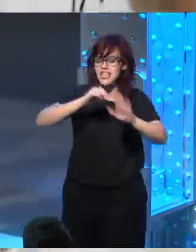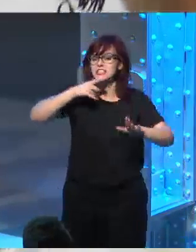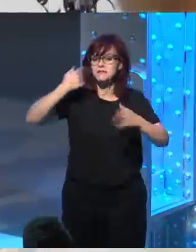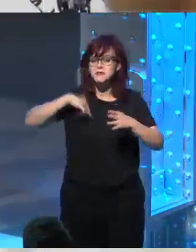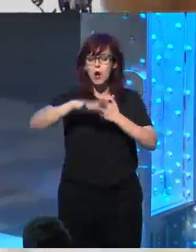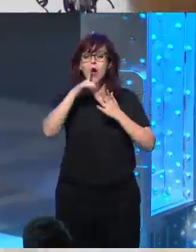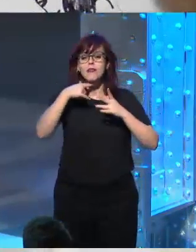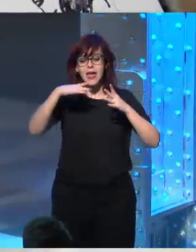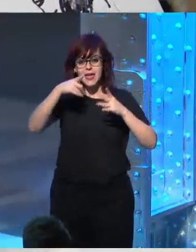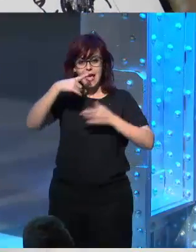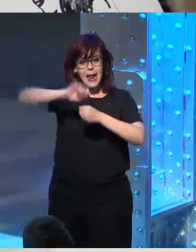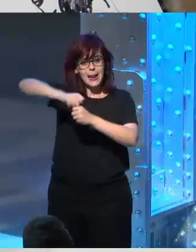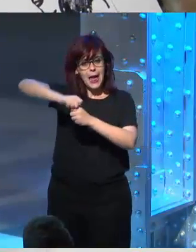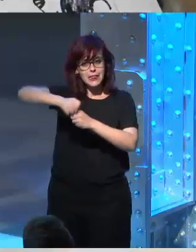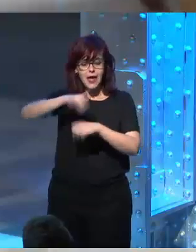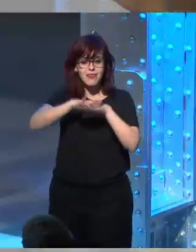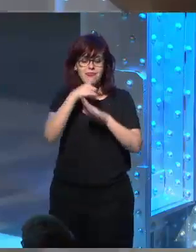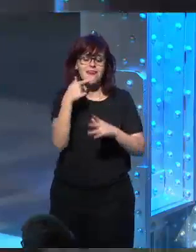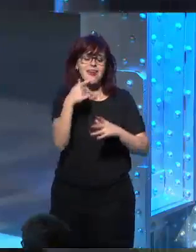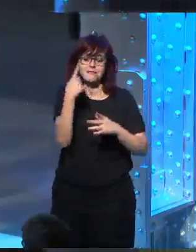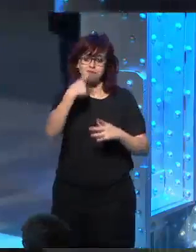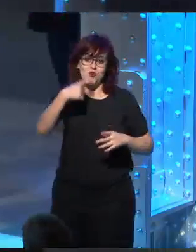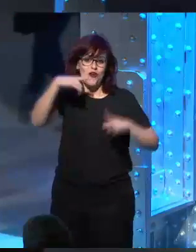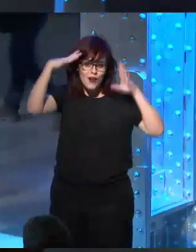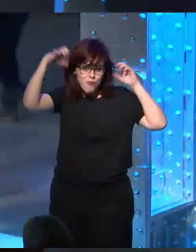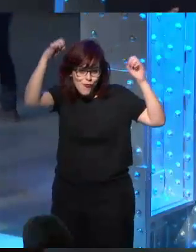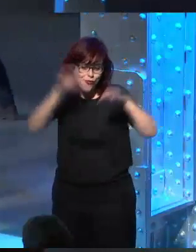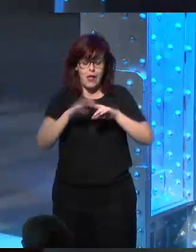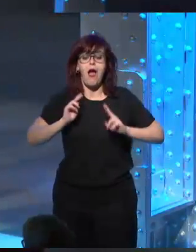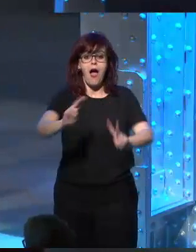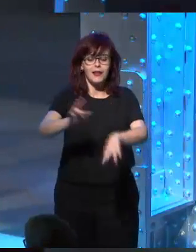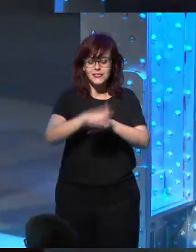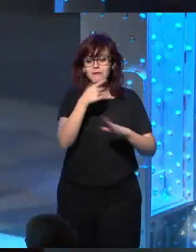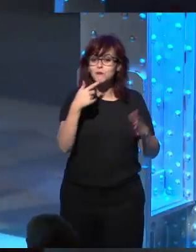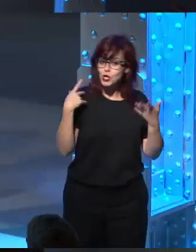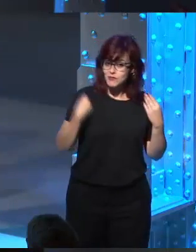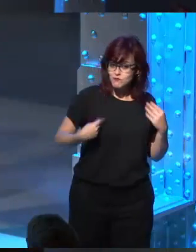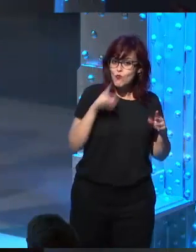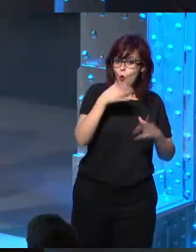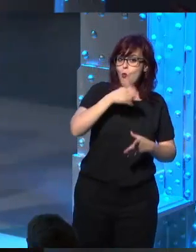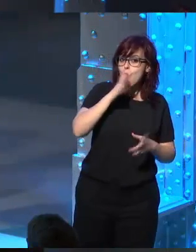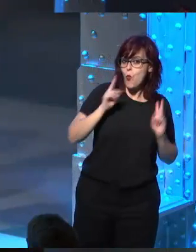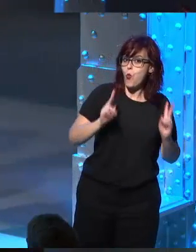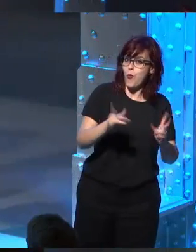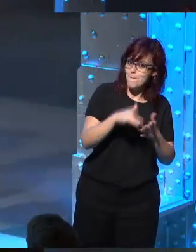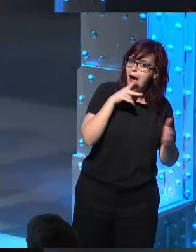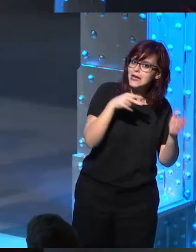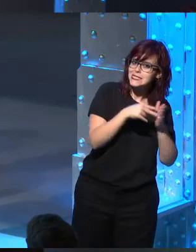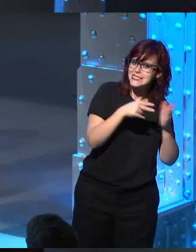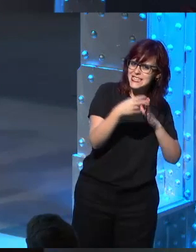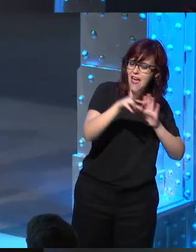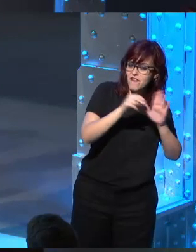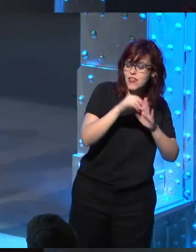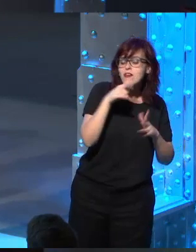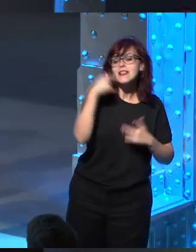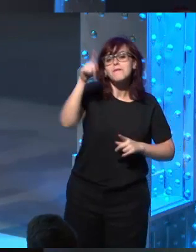de Red Bull, perdón, que he dado marcas, allí puestas después de hacer el vídeo de Siria, y a Leopoldo le vamos a pedir también que nos pase alguna